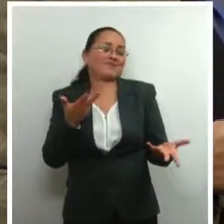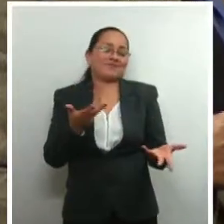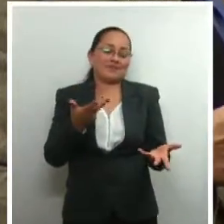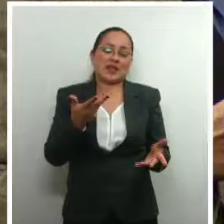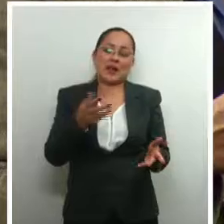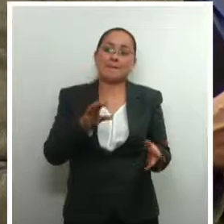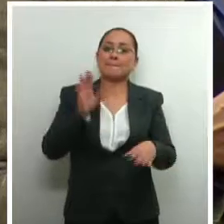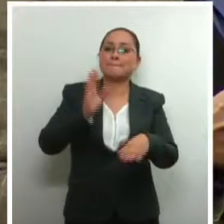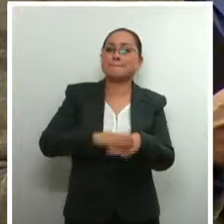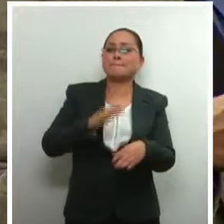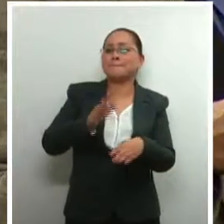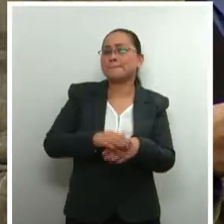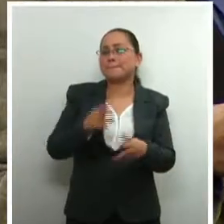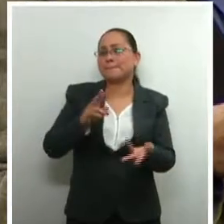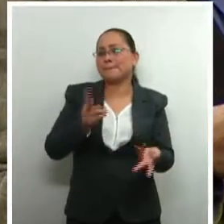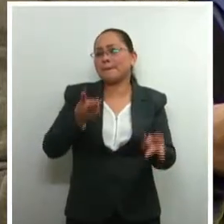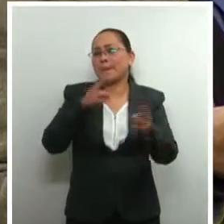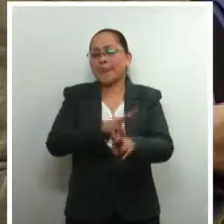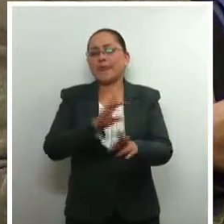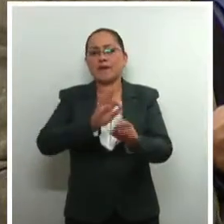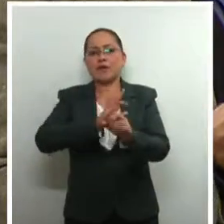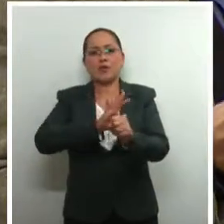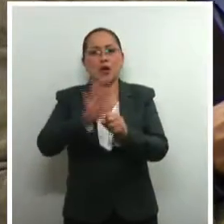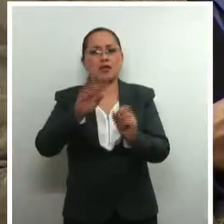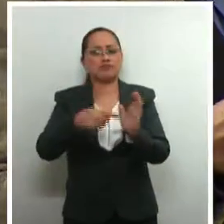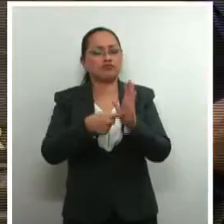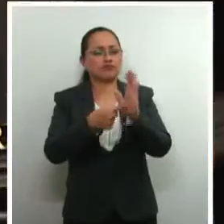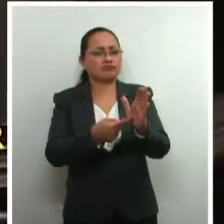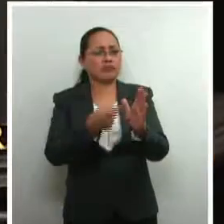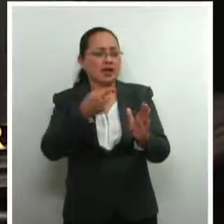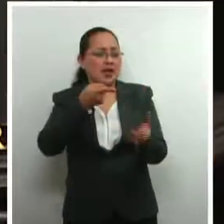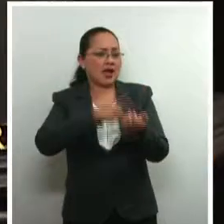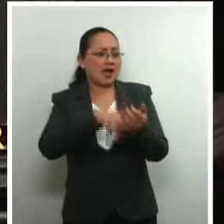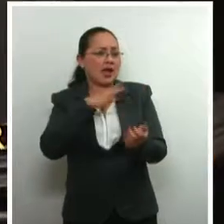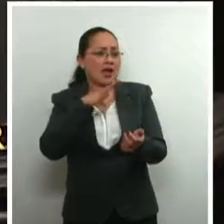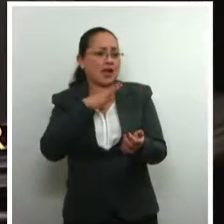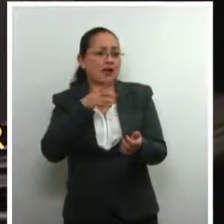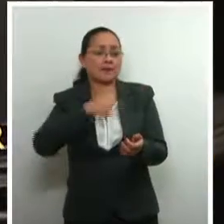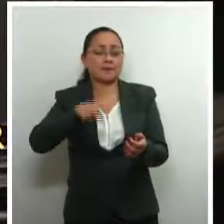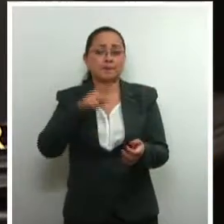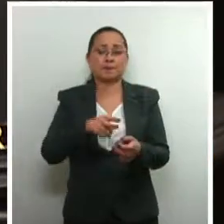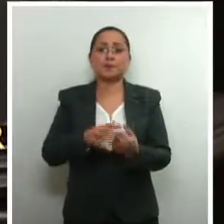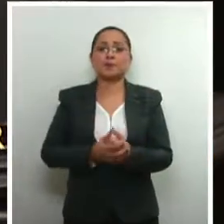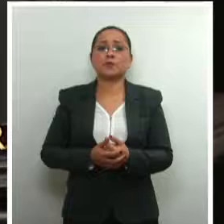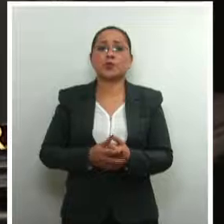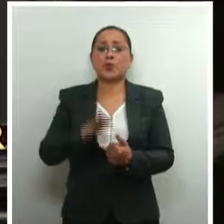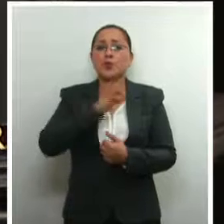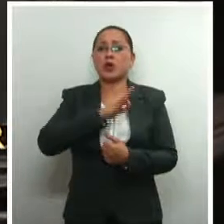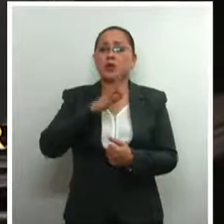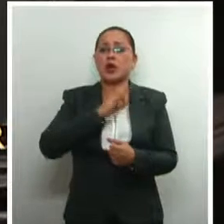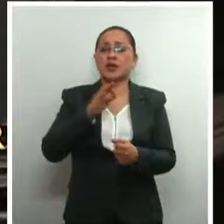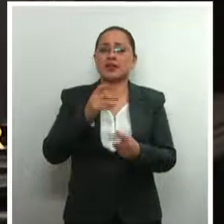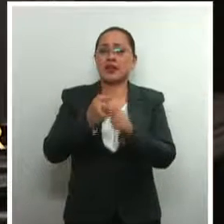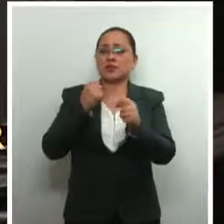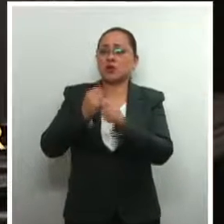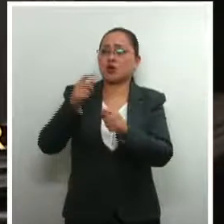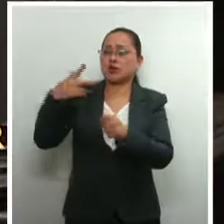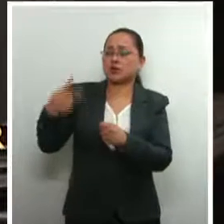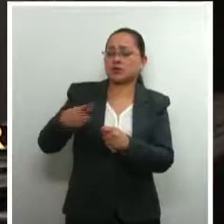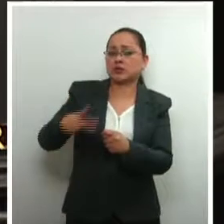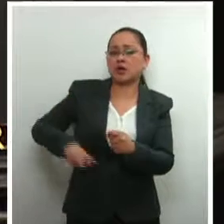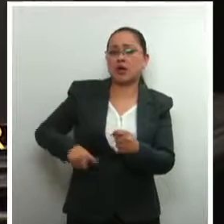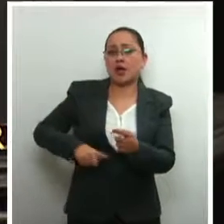poco el modelo que tenemos y cada vez se utilizara más el transporte público y menos